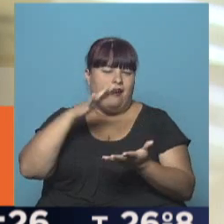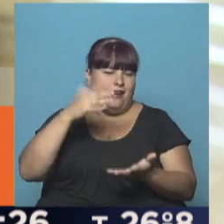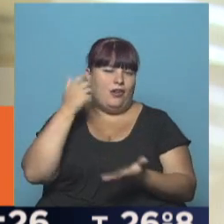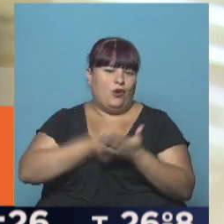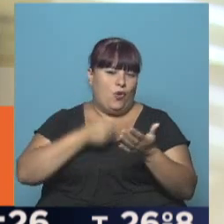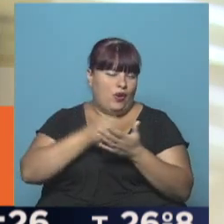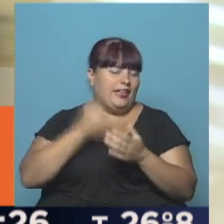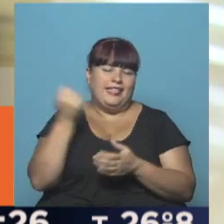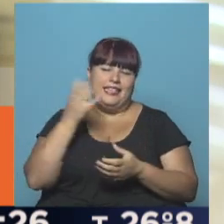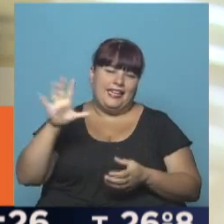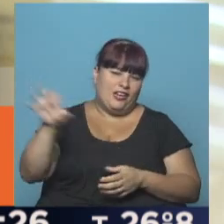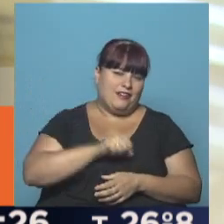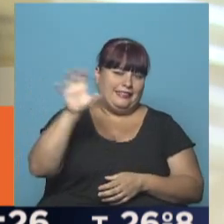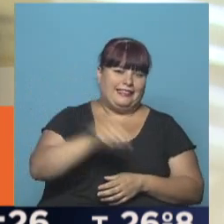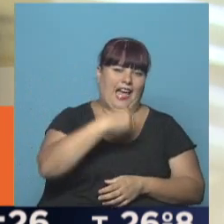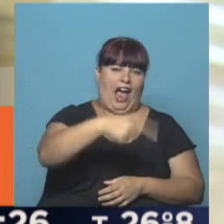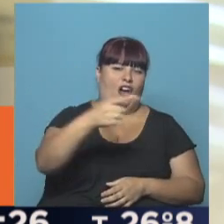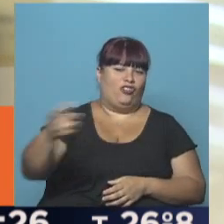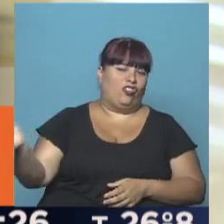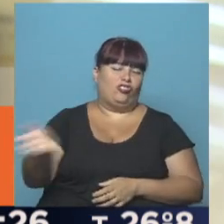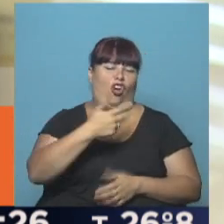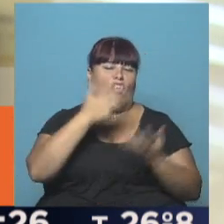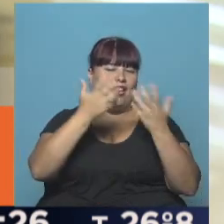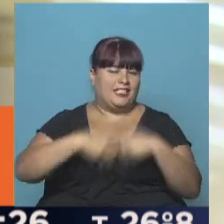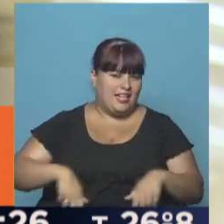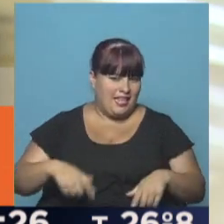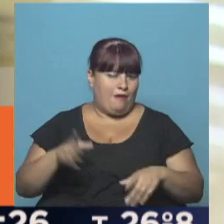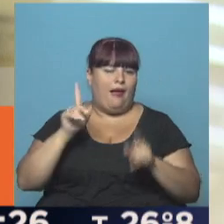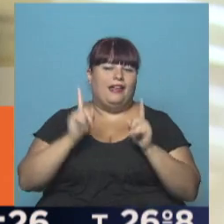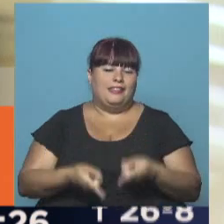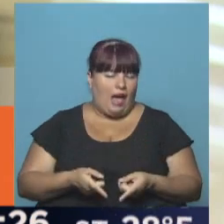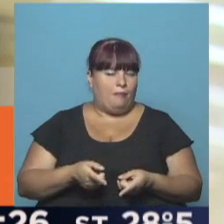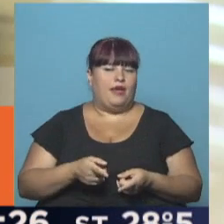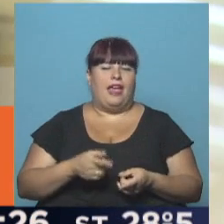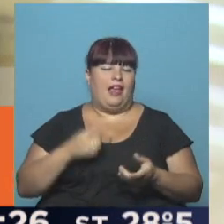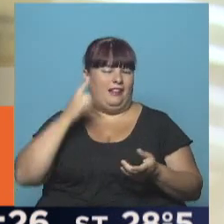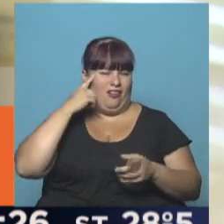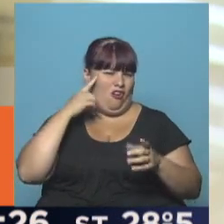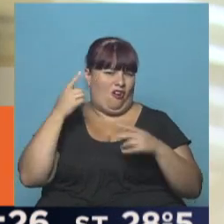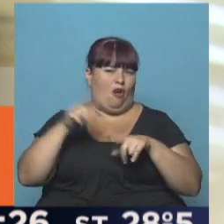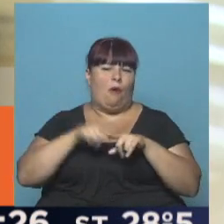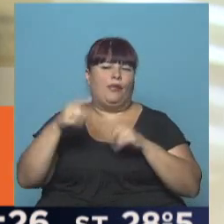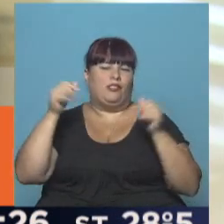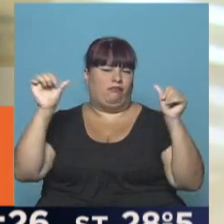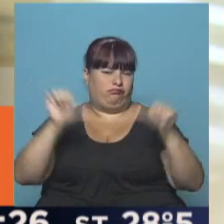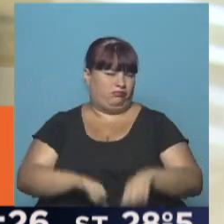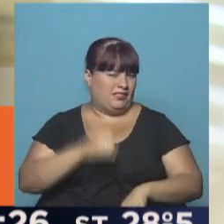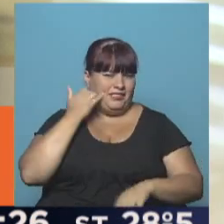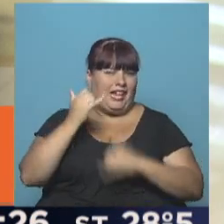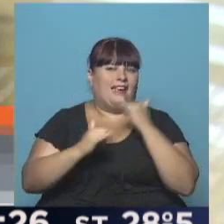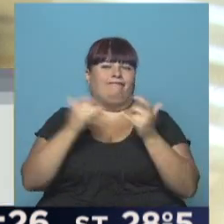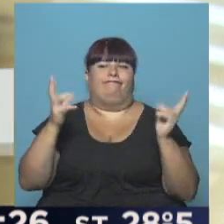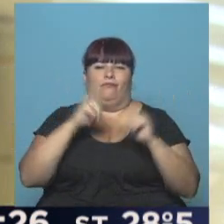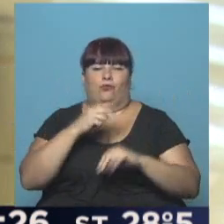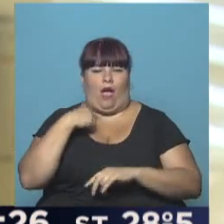por su vida y quiere arrastrar a todo un sistema en su loca carrera hacia abajo donde ya no puede explicar